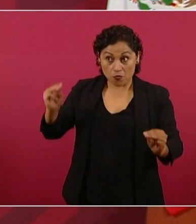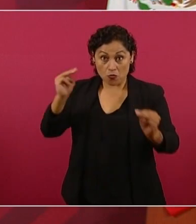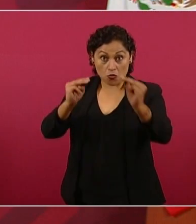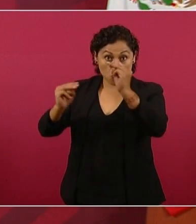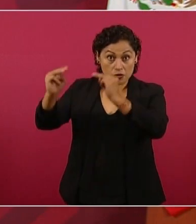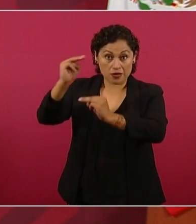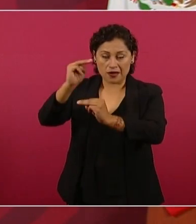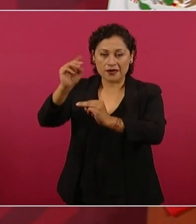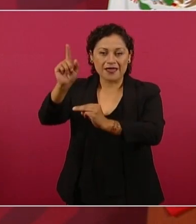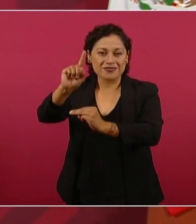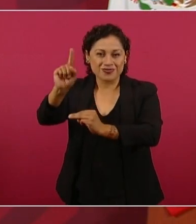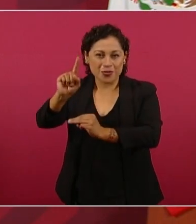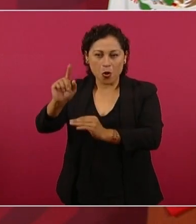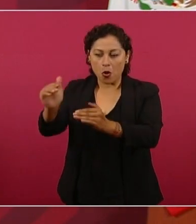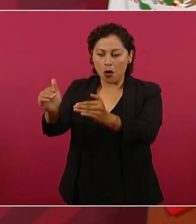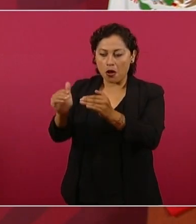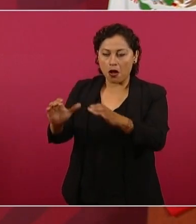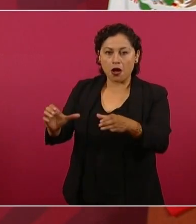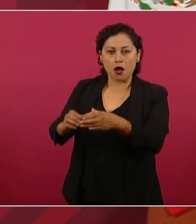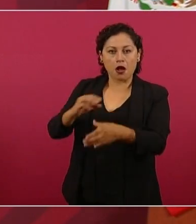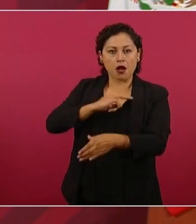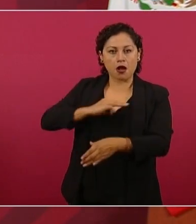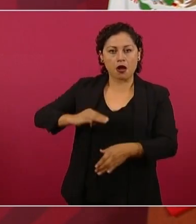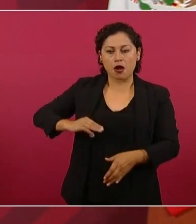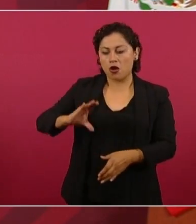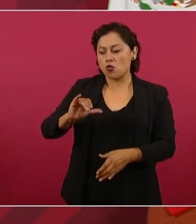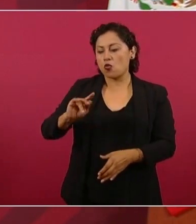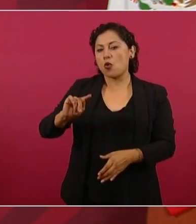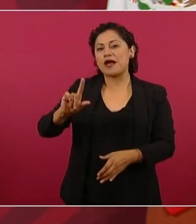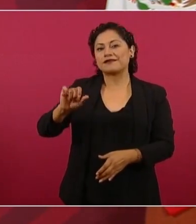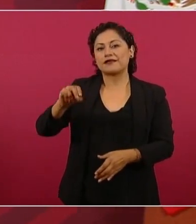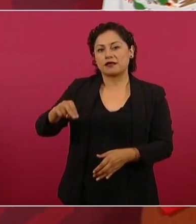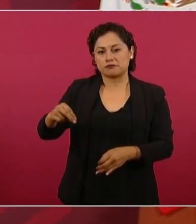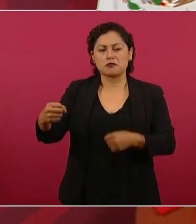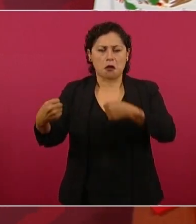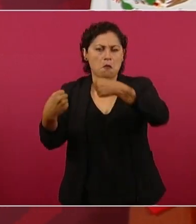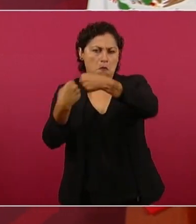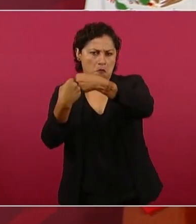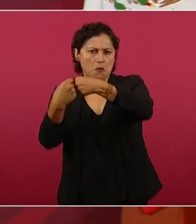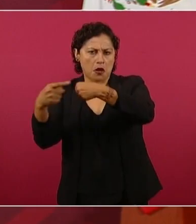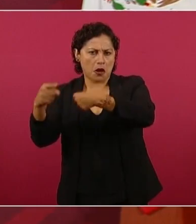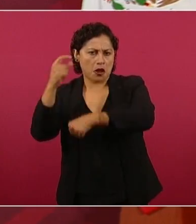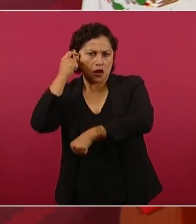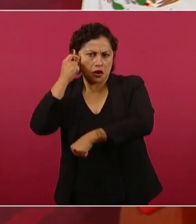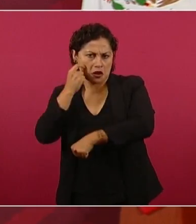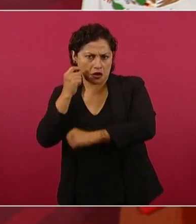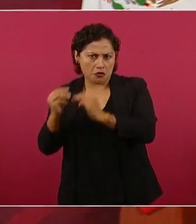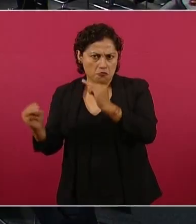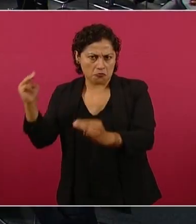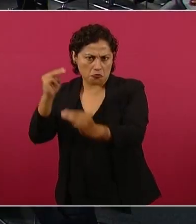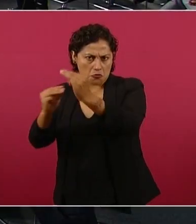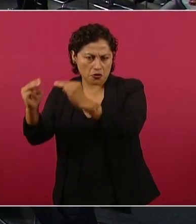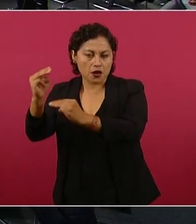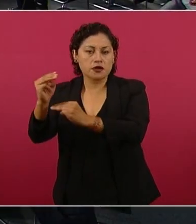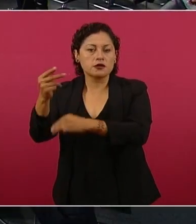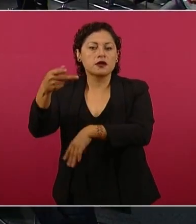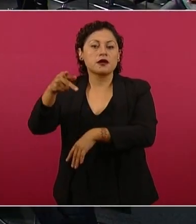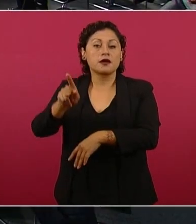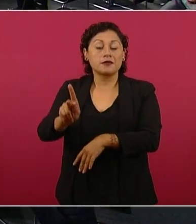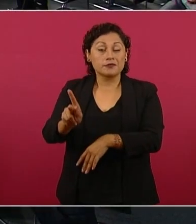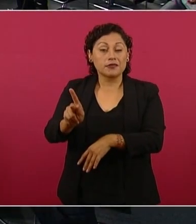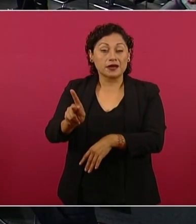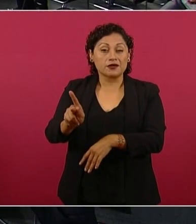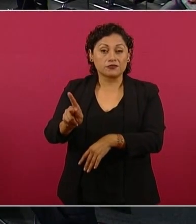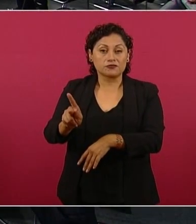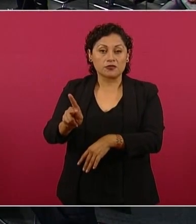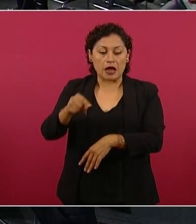Coatlán. Sí está en límites con Guerrero, pero pues está a 2 horas y media